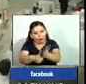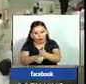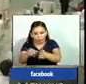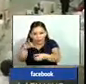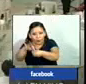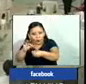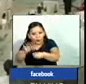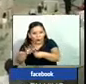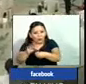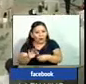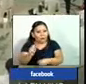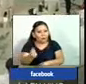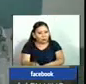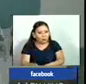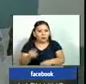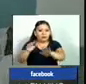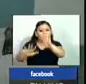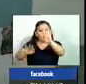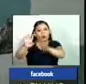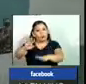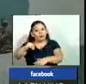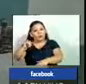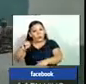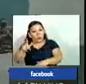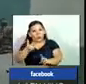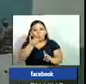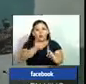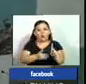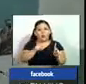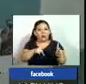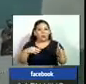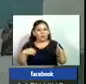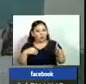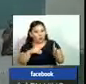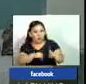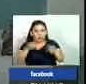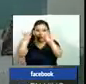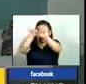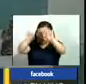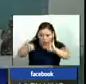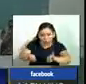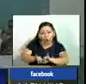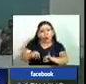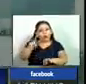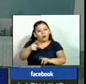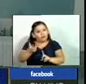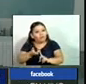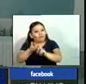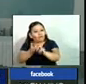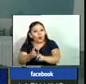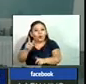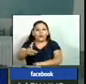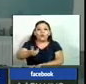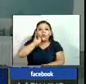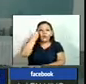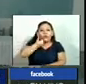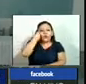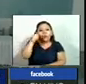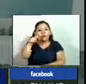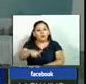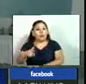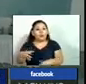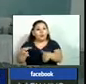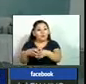político el próximo 19 de julio Rodríguez es licenciado en informática además director de la juventud de Gana por San Salvador y ha